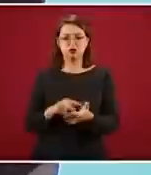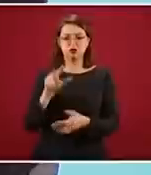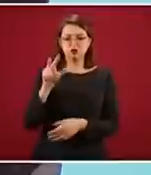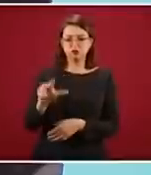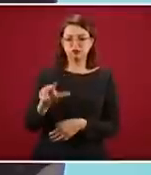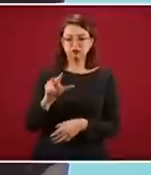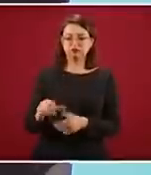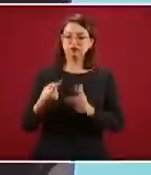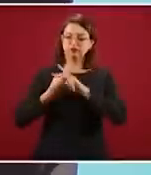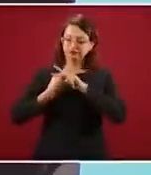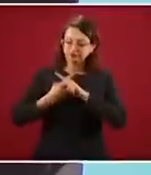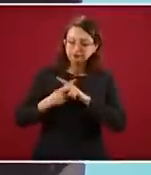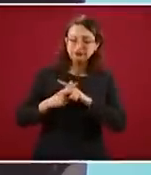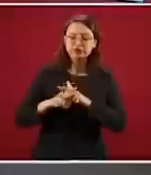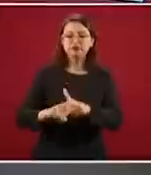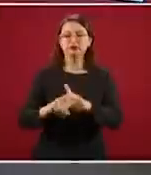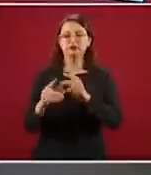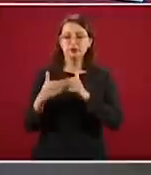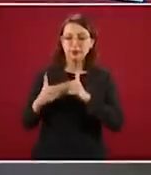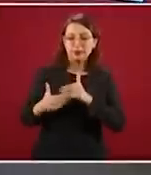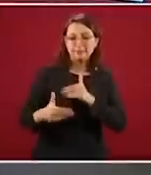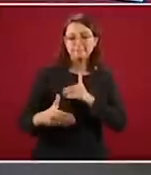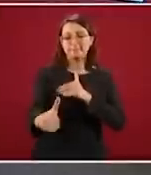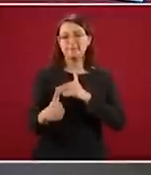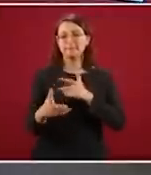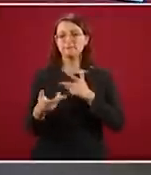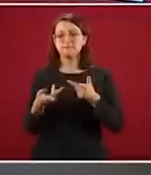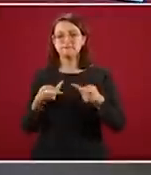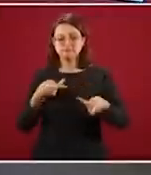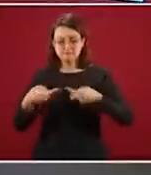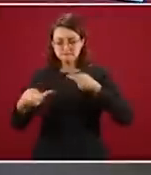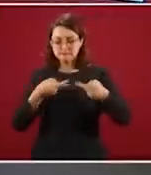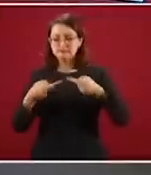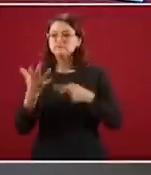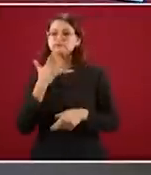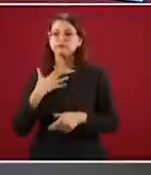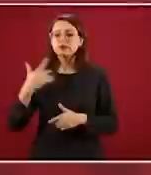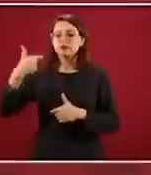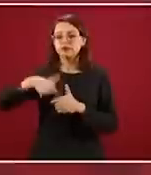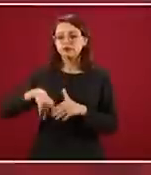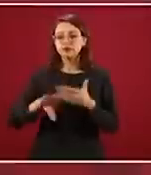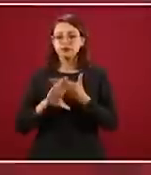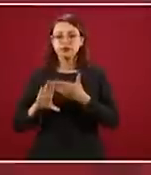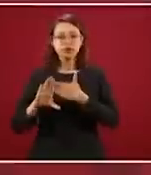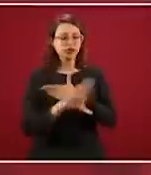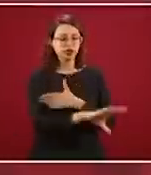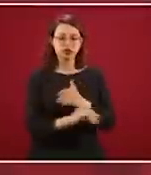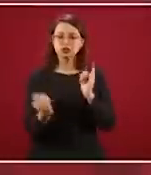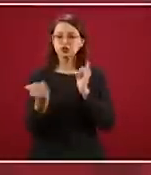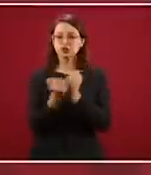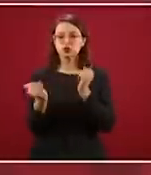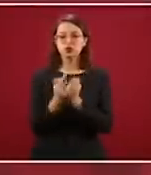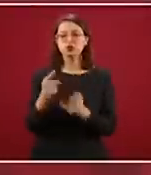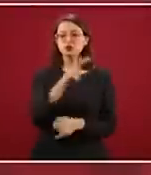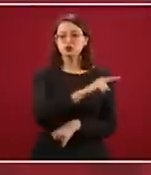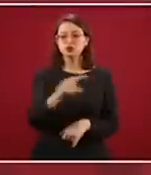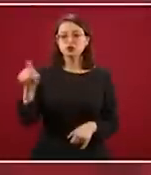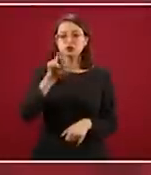se comenzó con el plan para evitar el robo de combustible. Ustedes